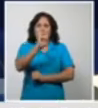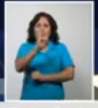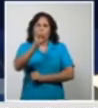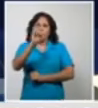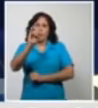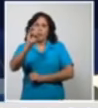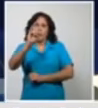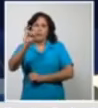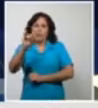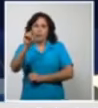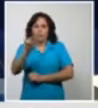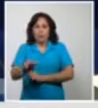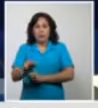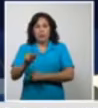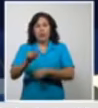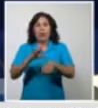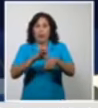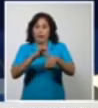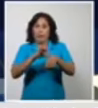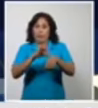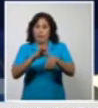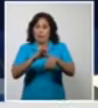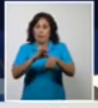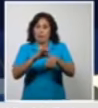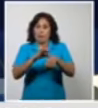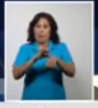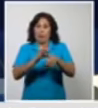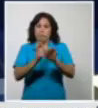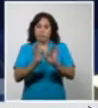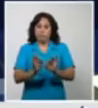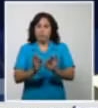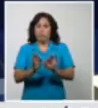1.766 pacientes diagnosticados con la enfermedad,